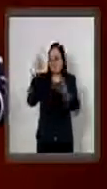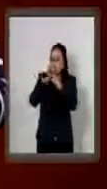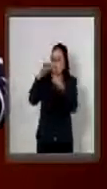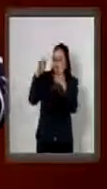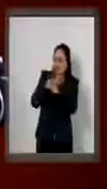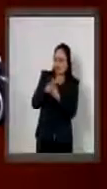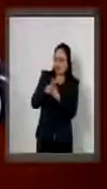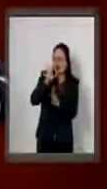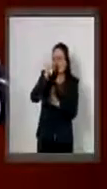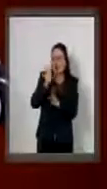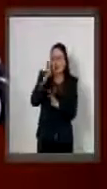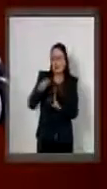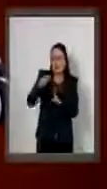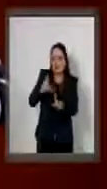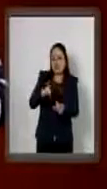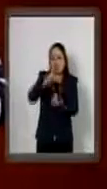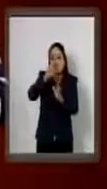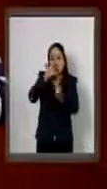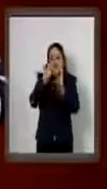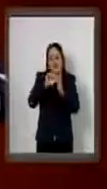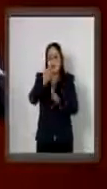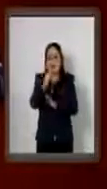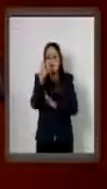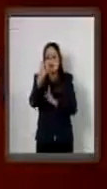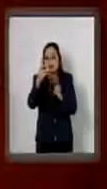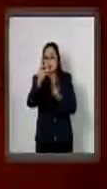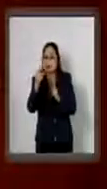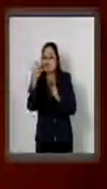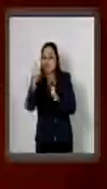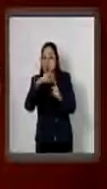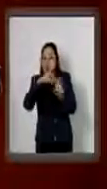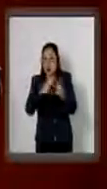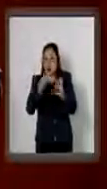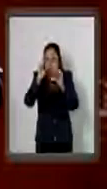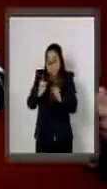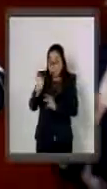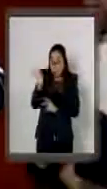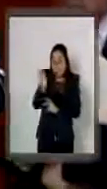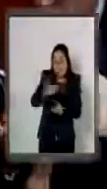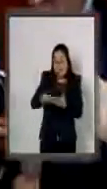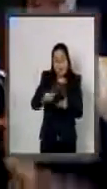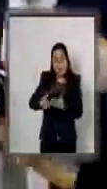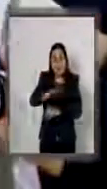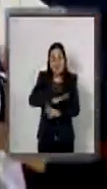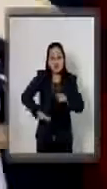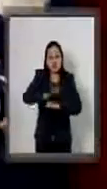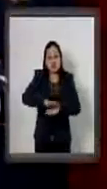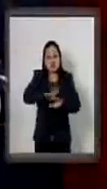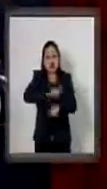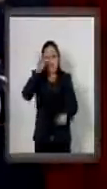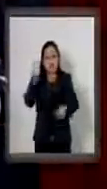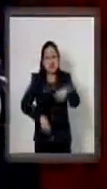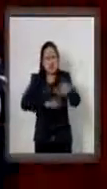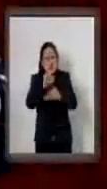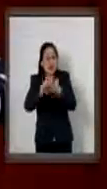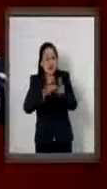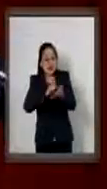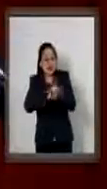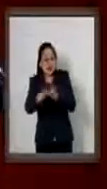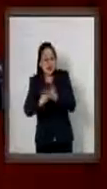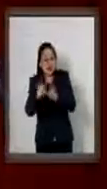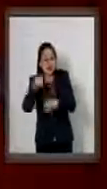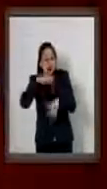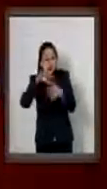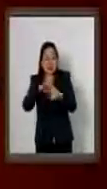en términos de los artículos 73 y 89, o estamos en una situación de suspensión de garantías declarada conforme